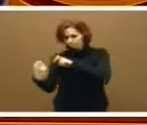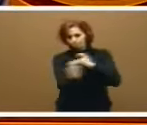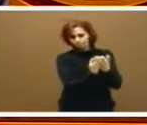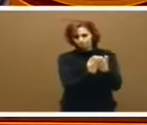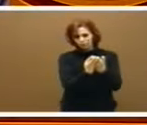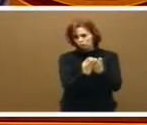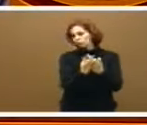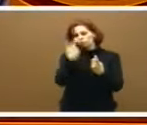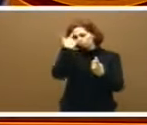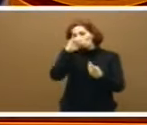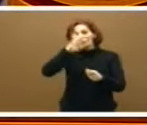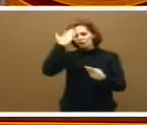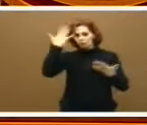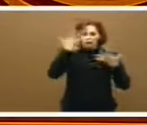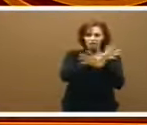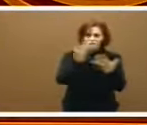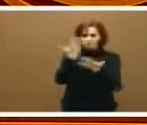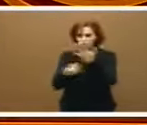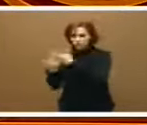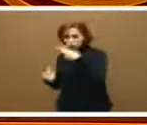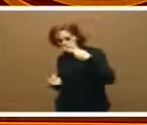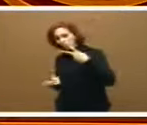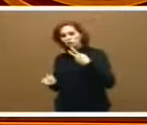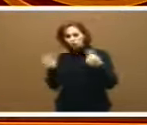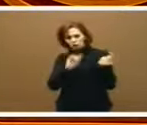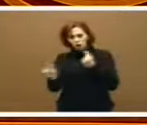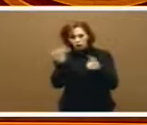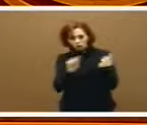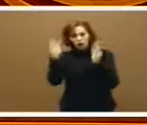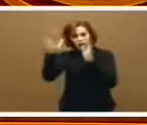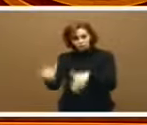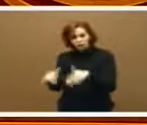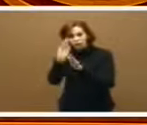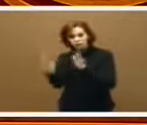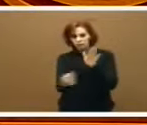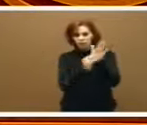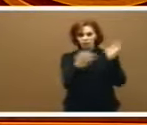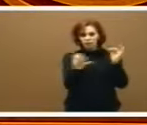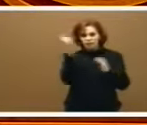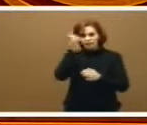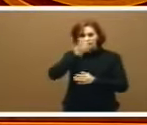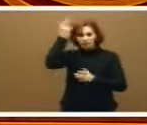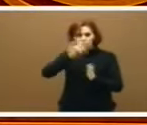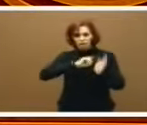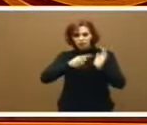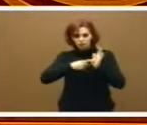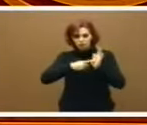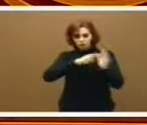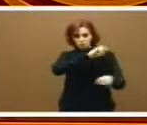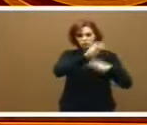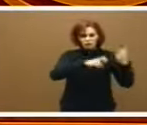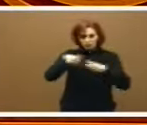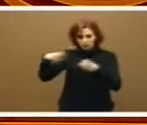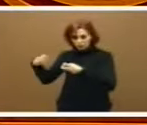incongruencias detectadas. Estas deficiencias se produjeron tras la incorporación al texto de la iniciativa legislativa las modificaciones